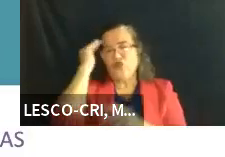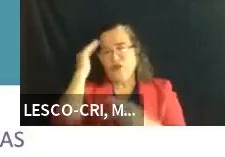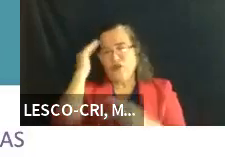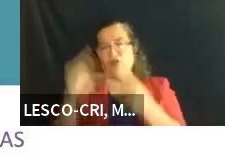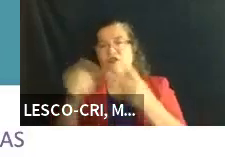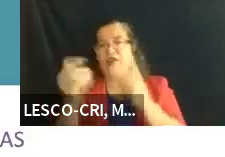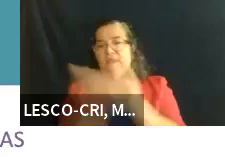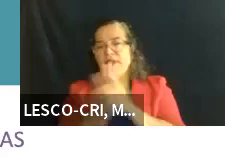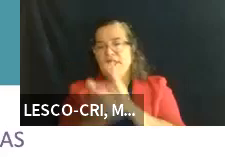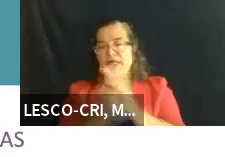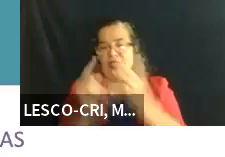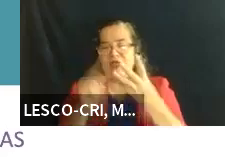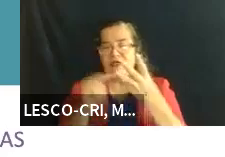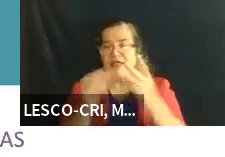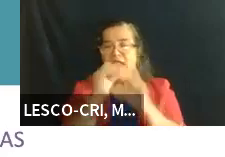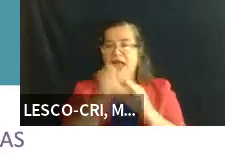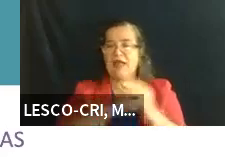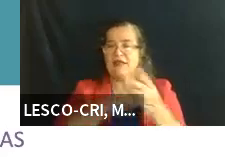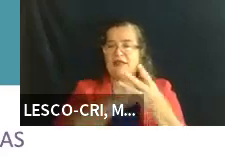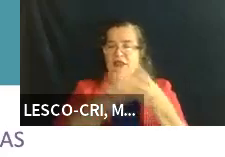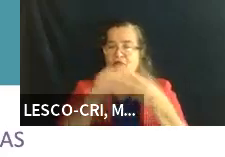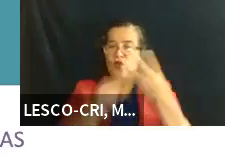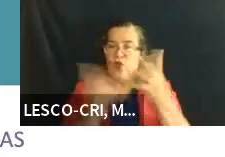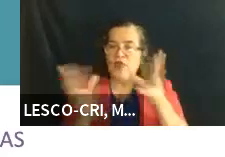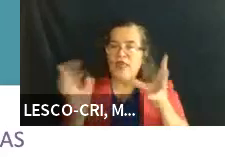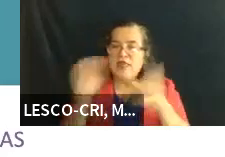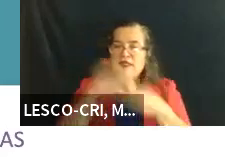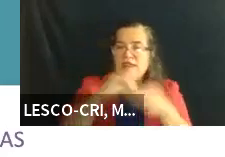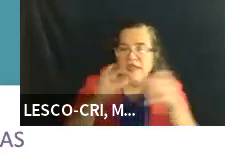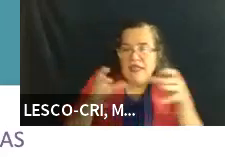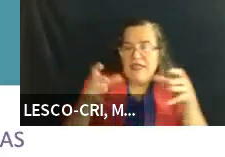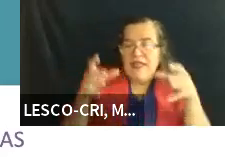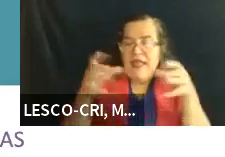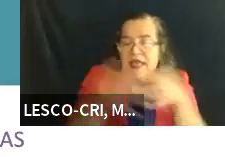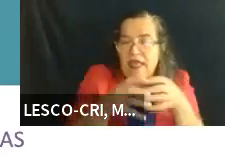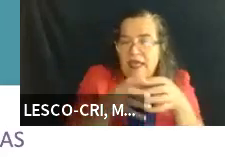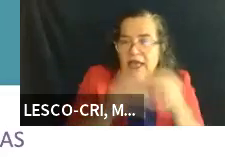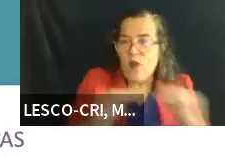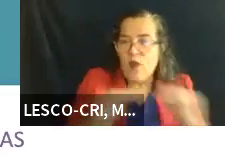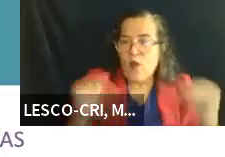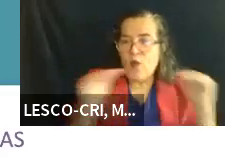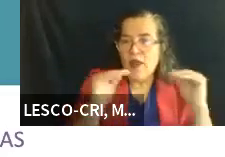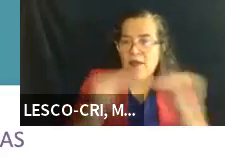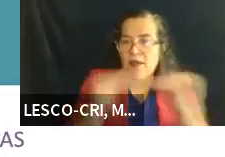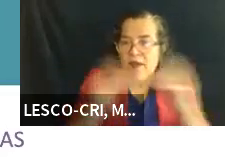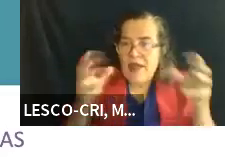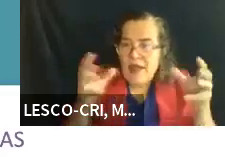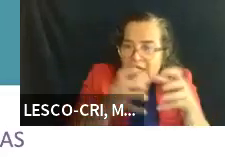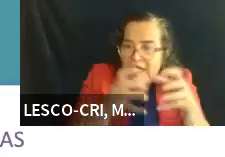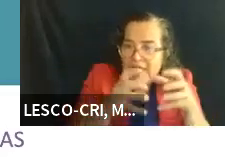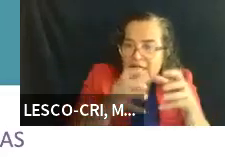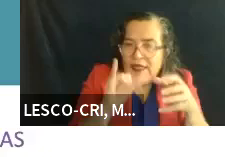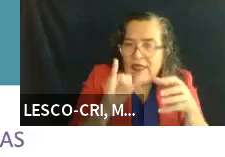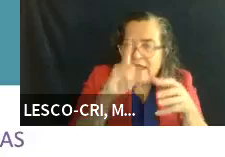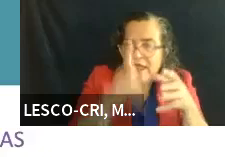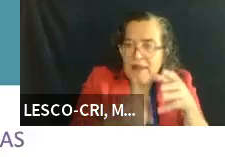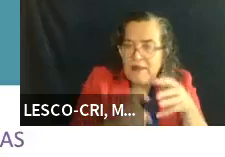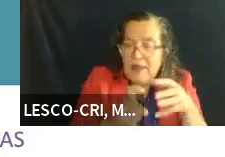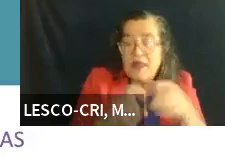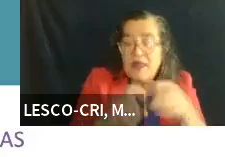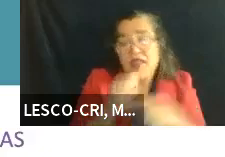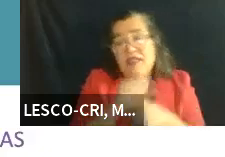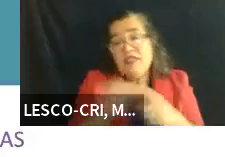actitudes integradas en una actuación con un nivel de integración intermedia sobre situaciones